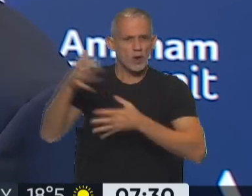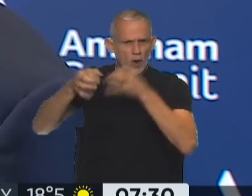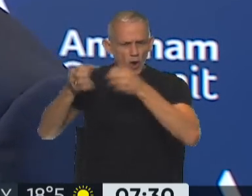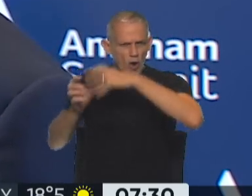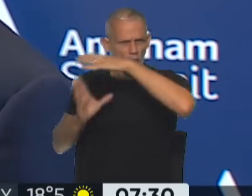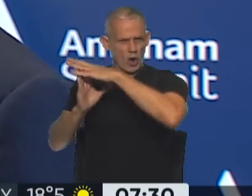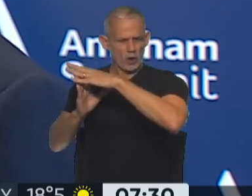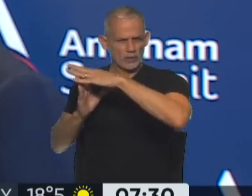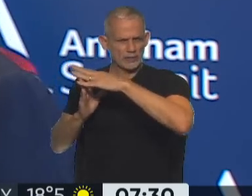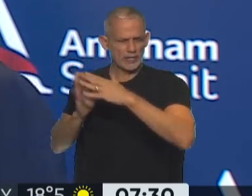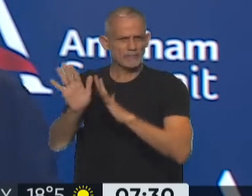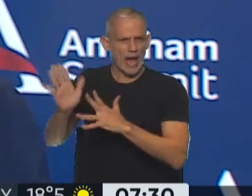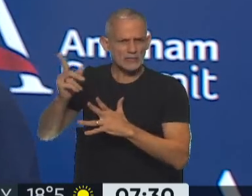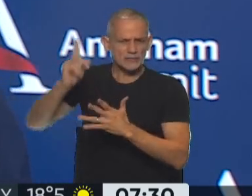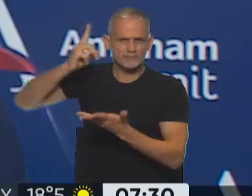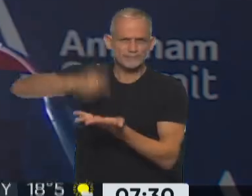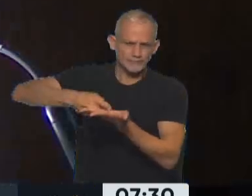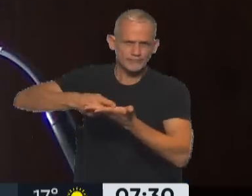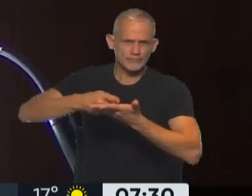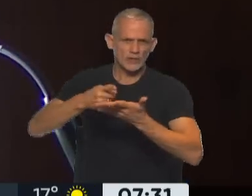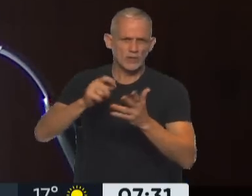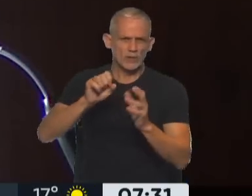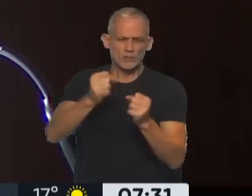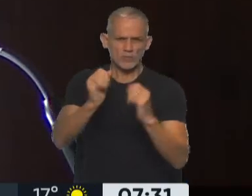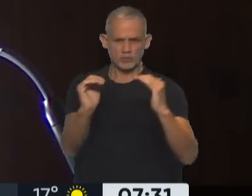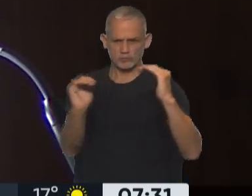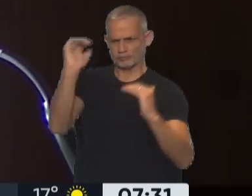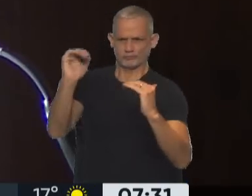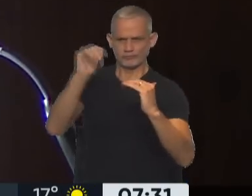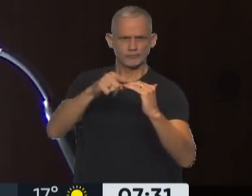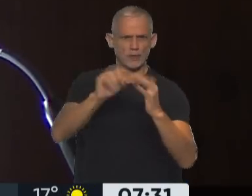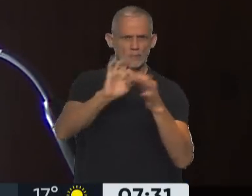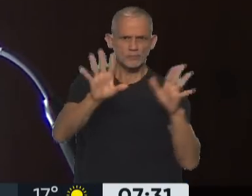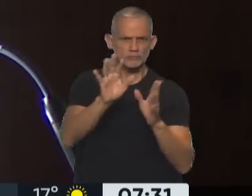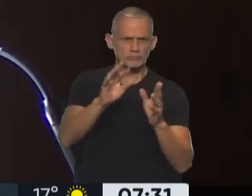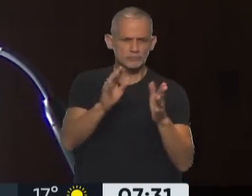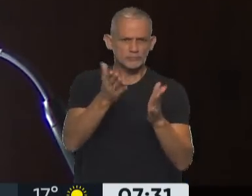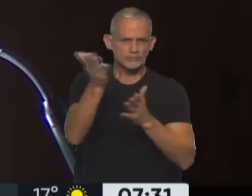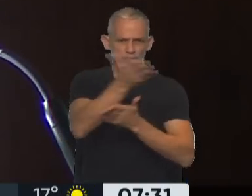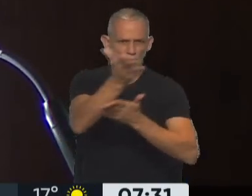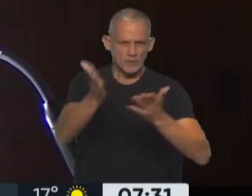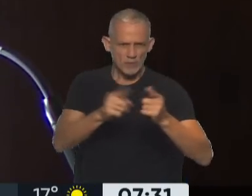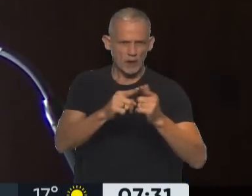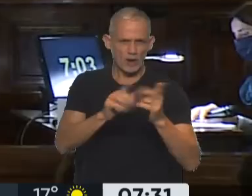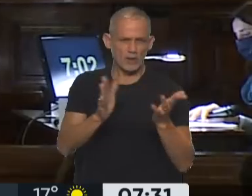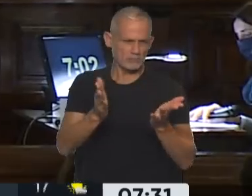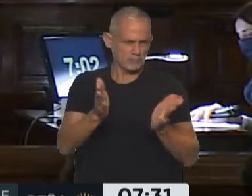Corte se ponga por encima de las autonomías provinciales y se